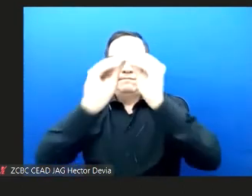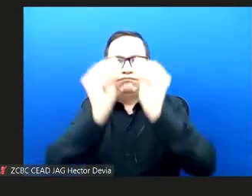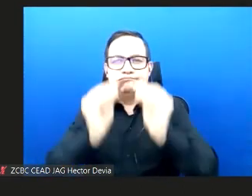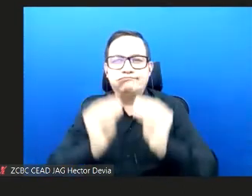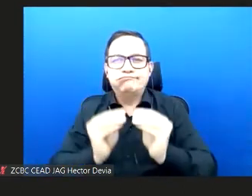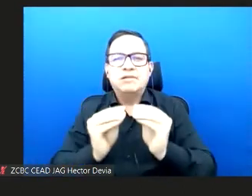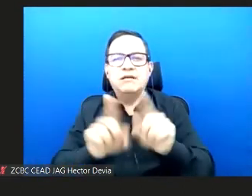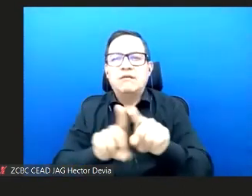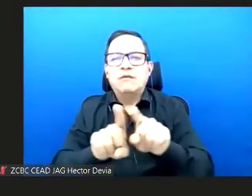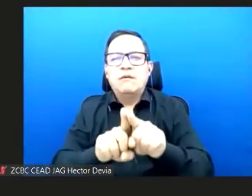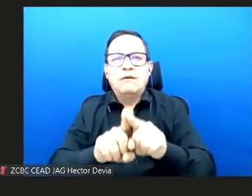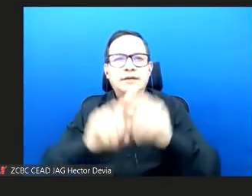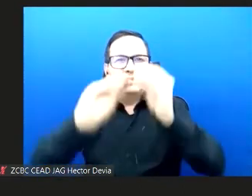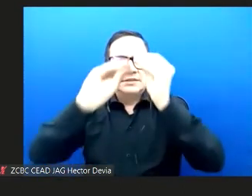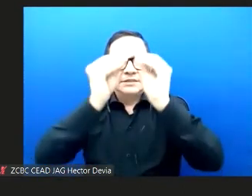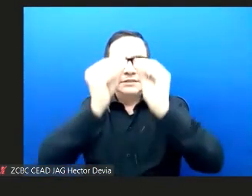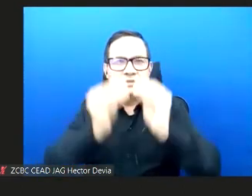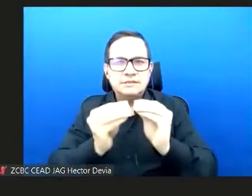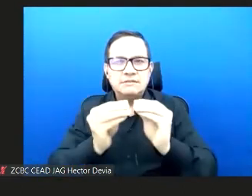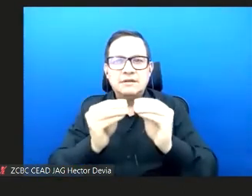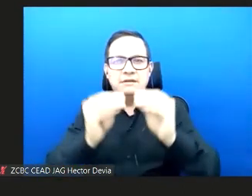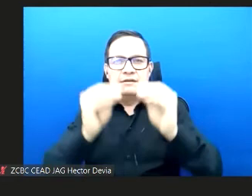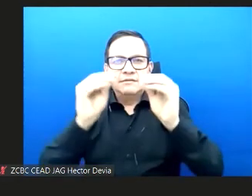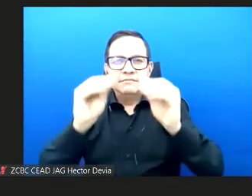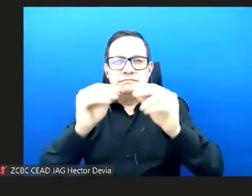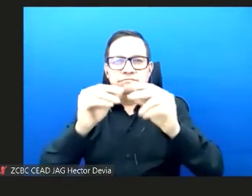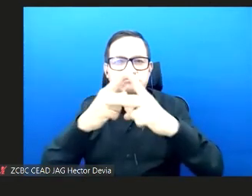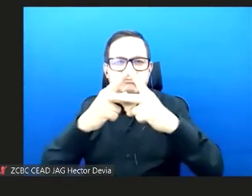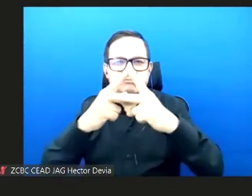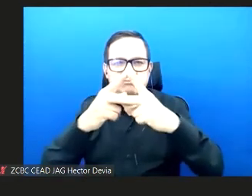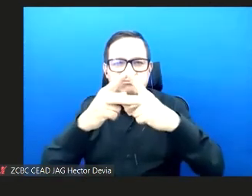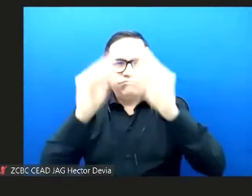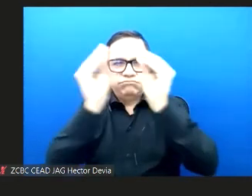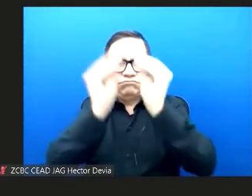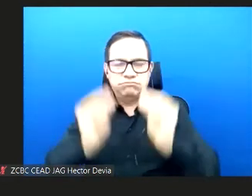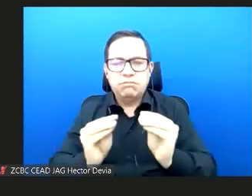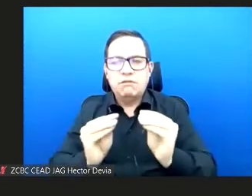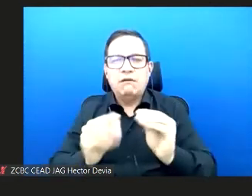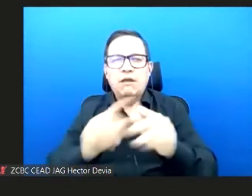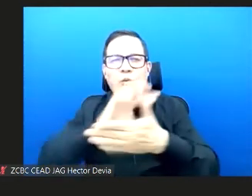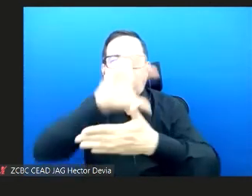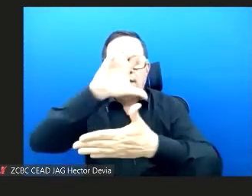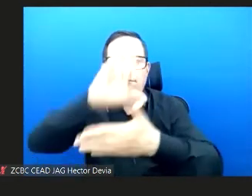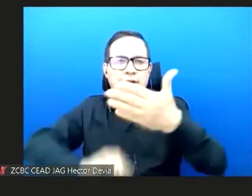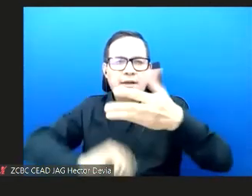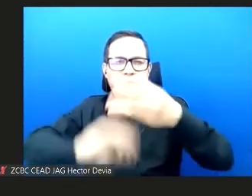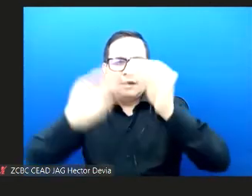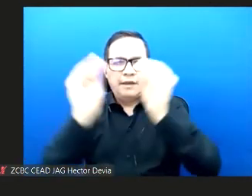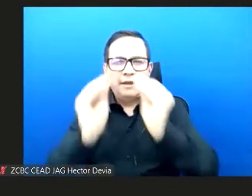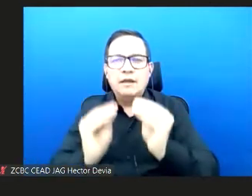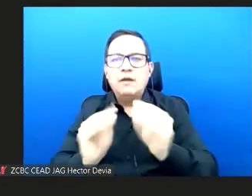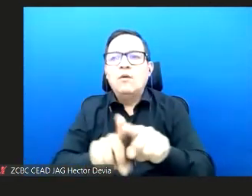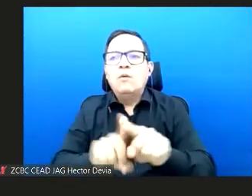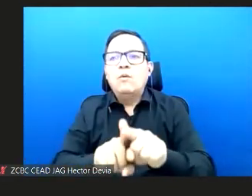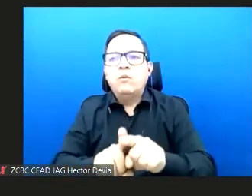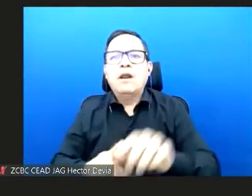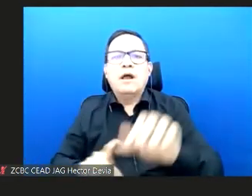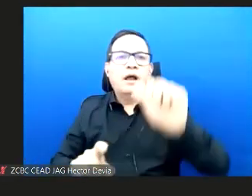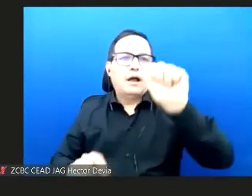la diferencia simétrica, no? Aunque ustedes ya lo vieron. La diferencia simétrica es el conjunto de los elementos que